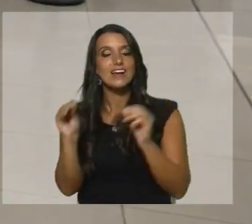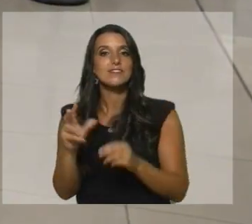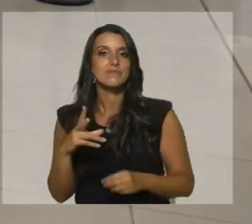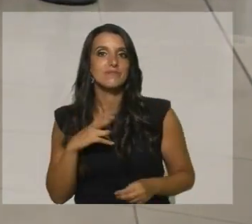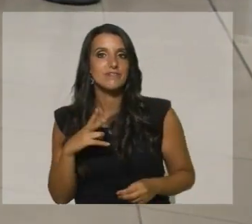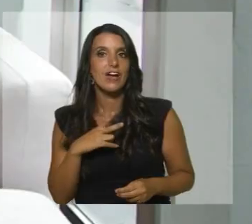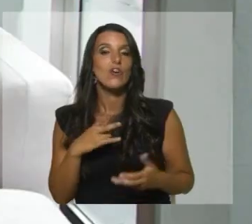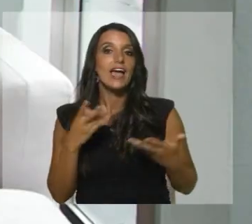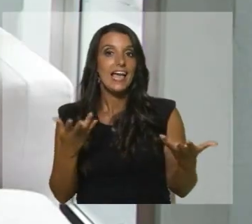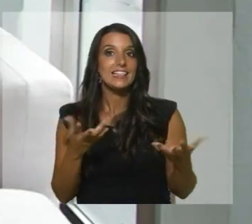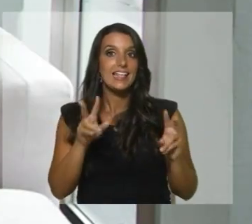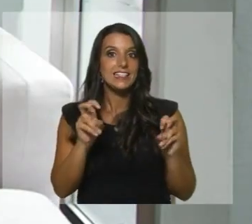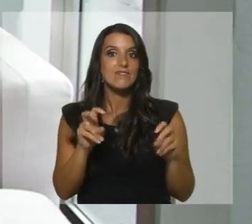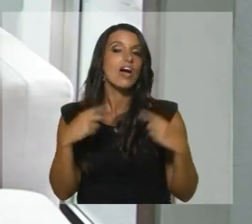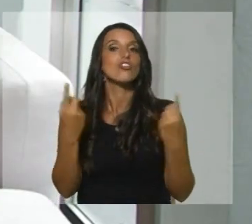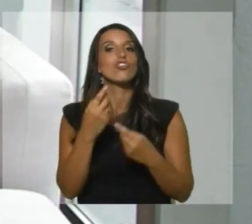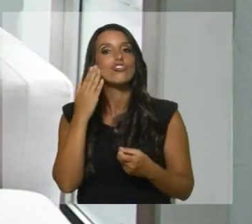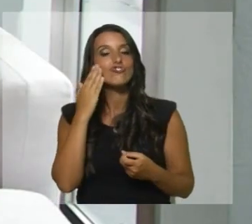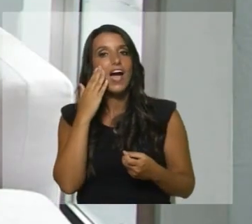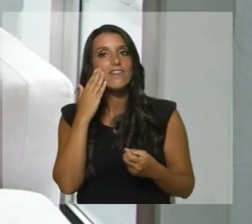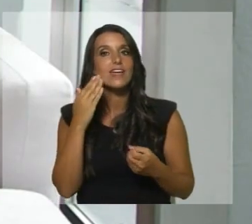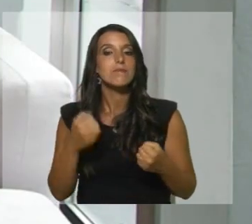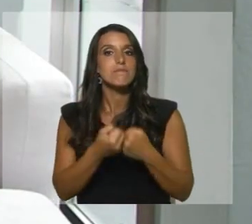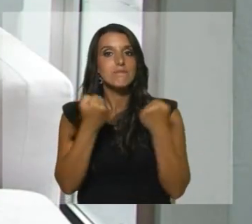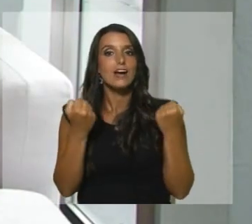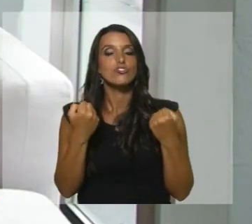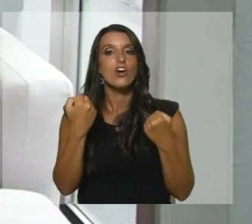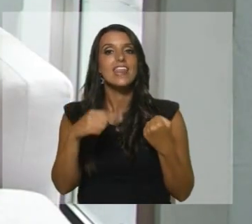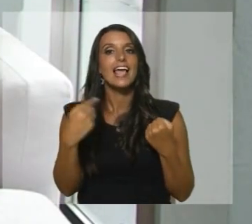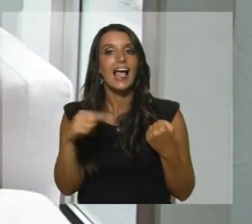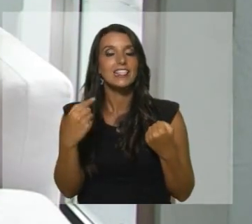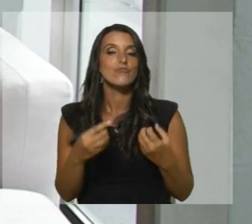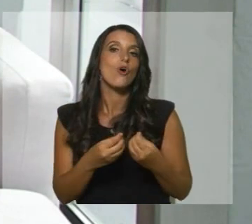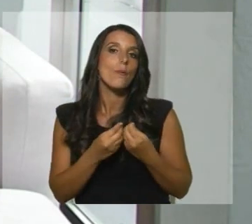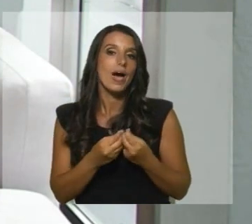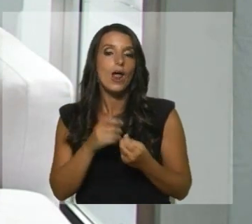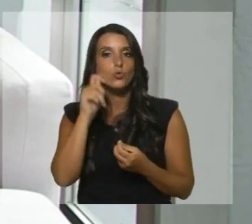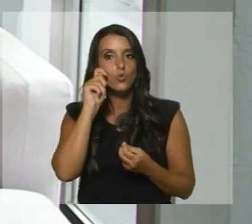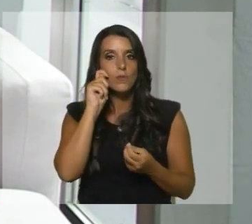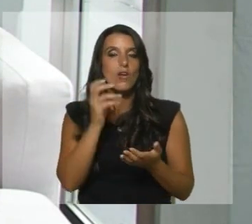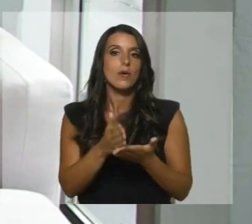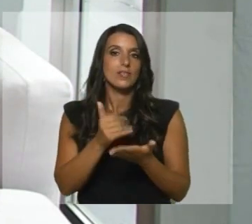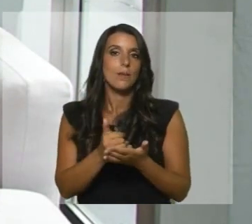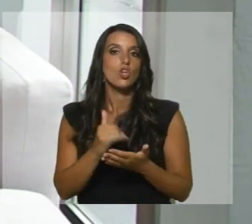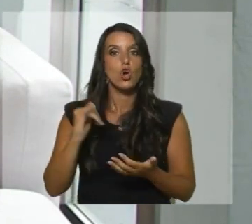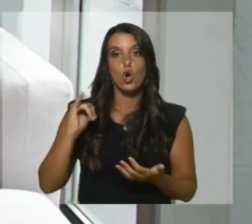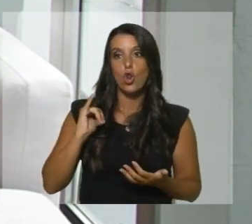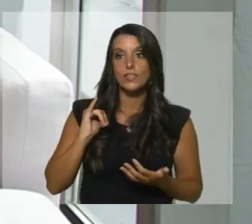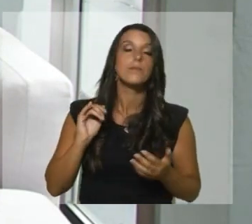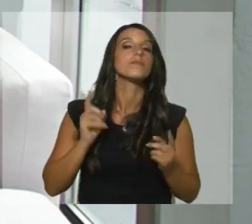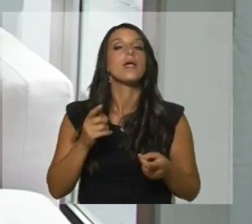eh esta medida nosotros consideramos que es una medida de impacto en forma negativa para para el turismo del departamento de Colonia